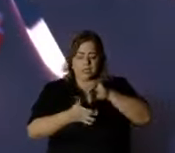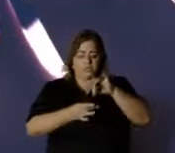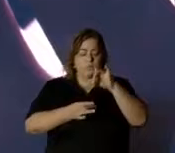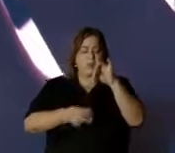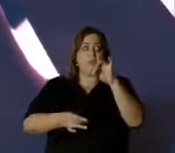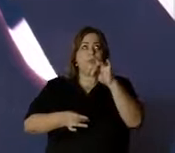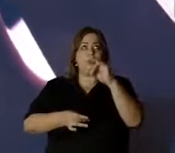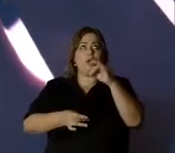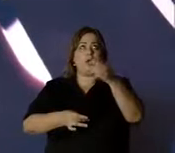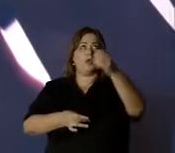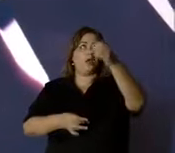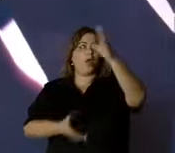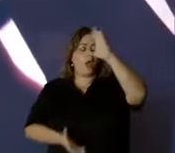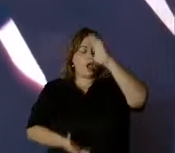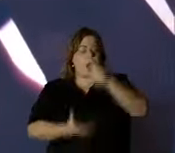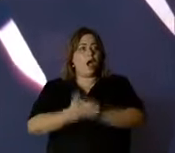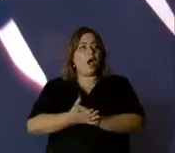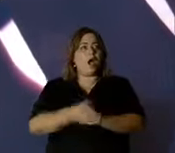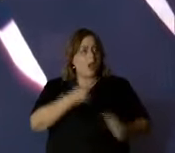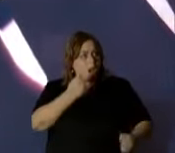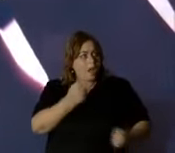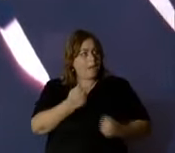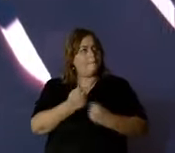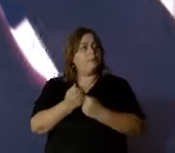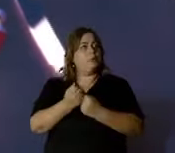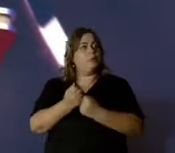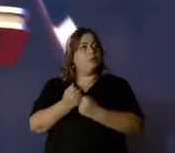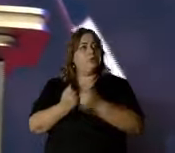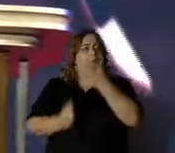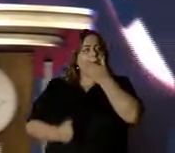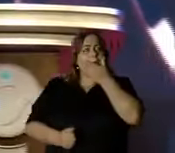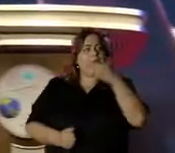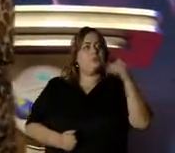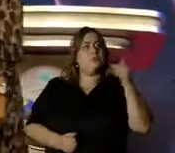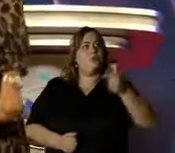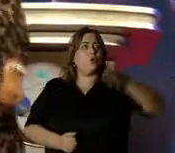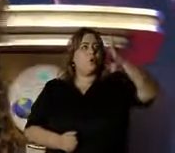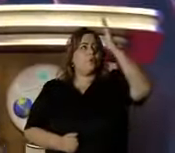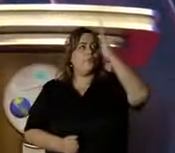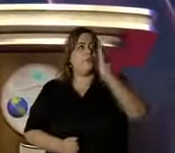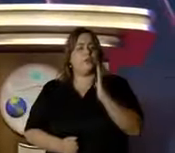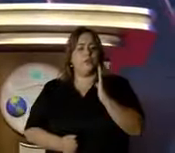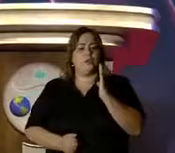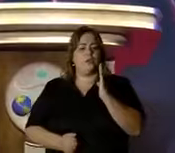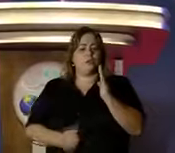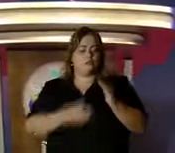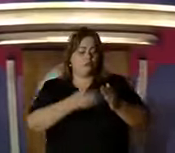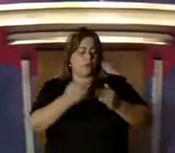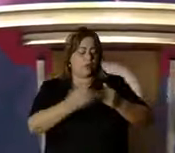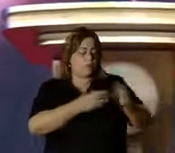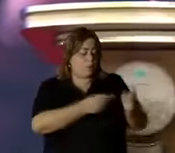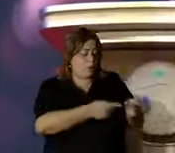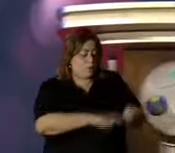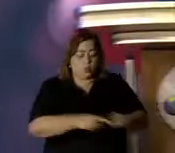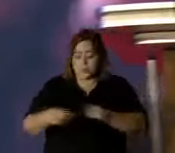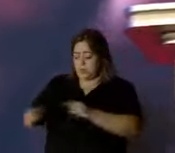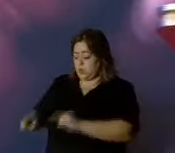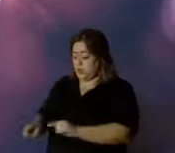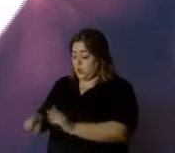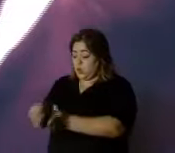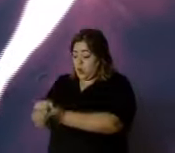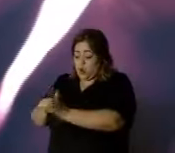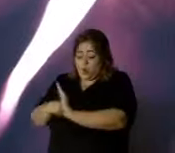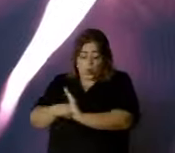creer que mayor es el que está en nosotros que el que está en el mundo. Que el que está en el mundo, sea COVID, cáncer, lo que